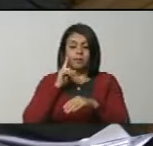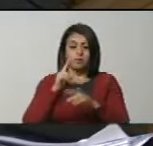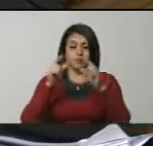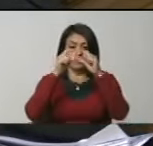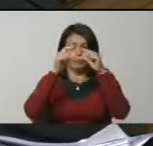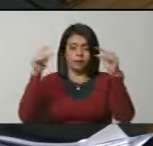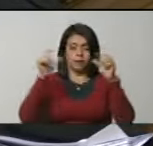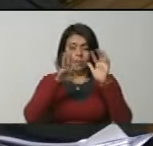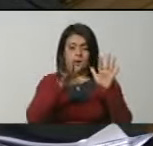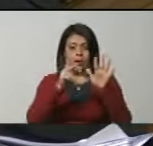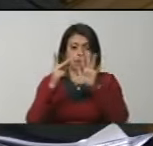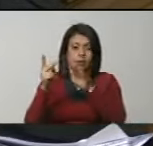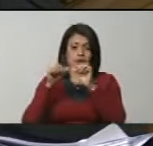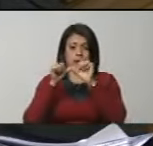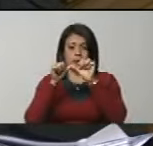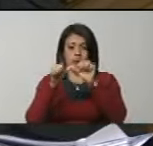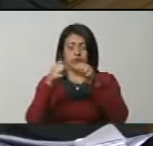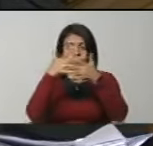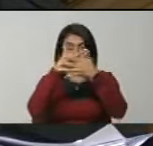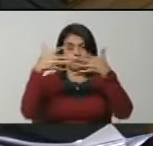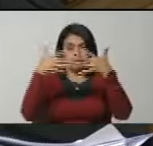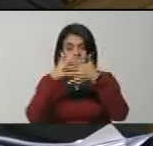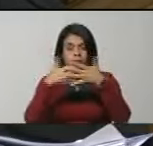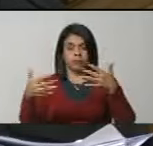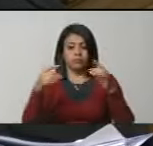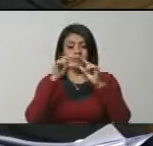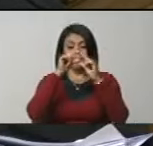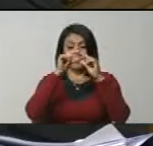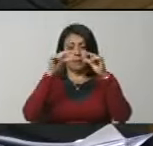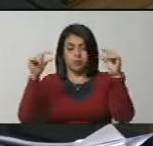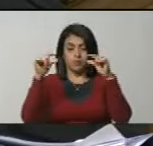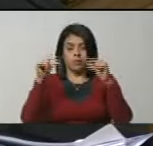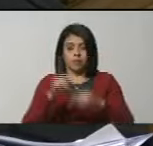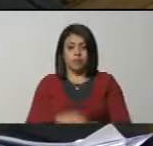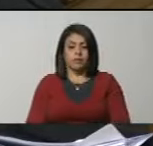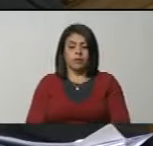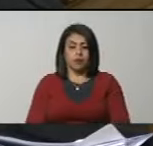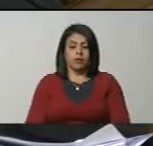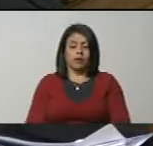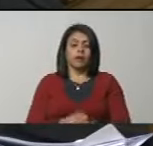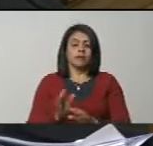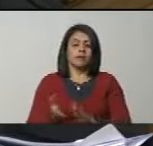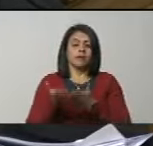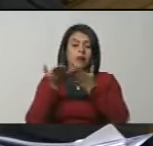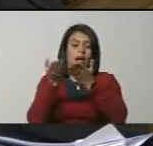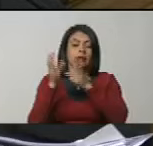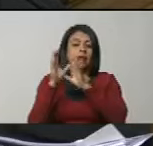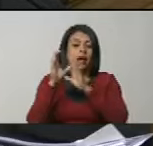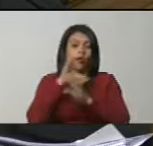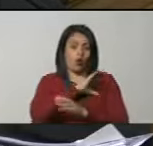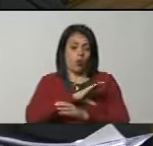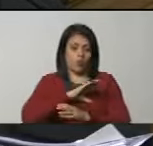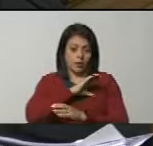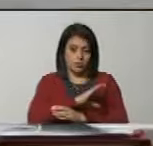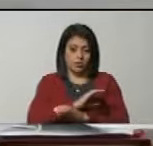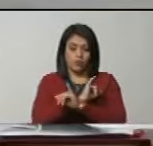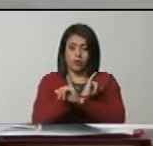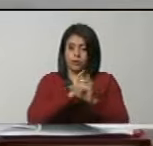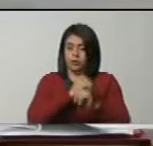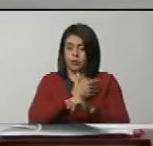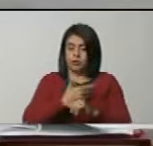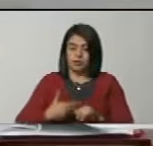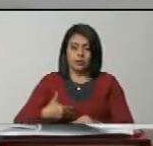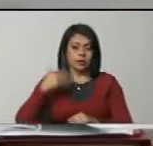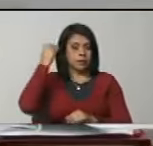epígrafe del artículo 17, quedando redactado en los siguientes términos. Epígrafe. Alta Comisión. Es todo, ciudadano presidente. En